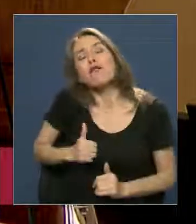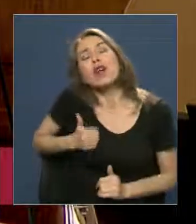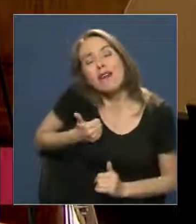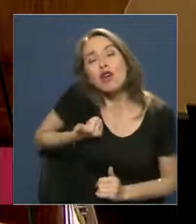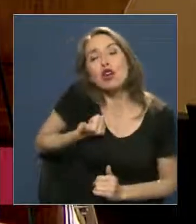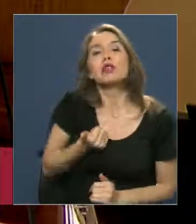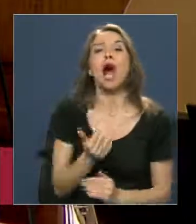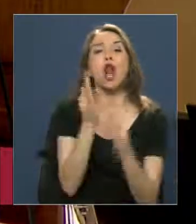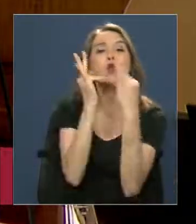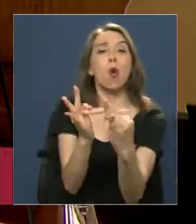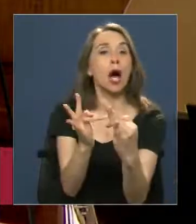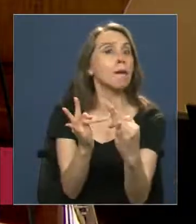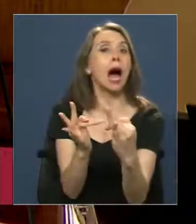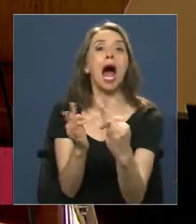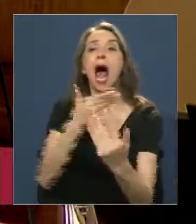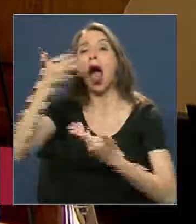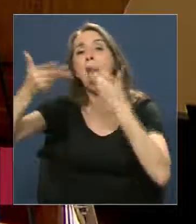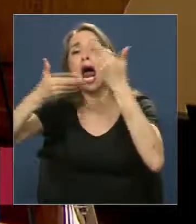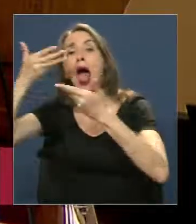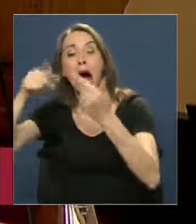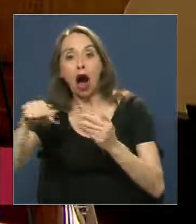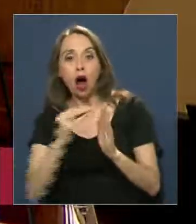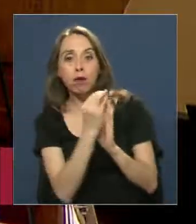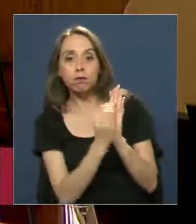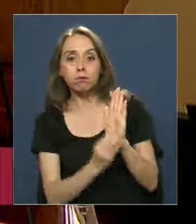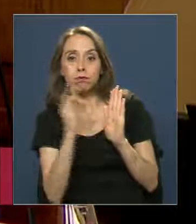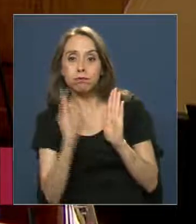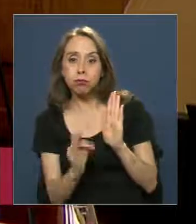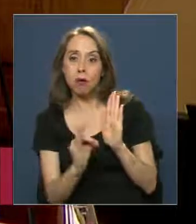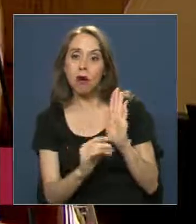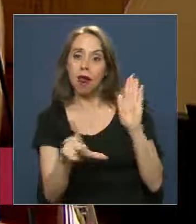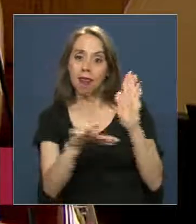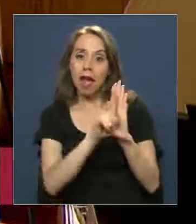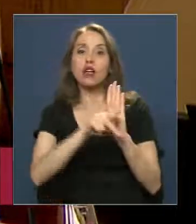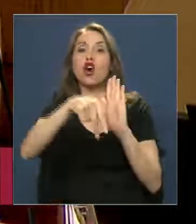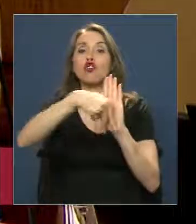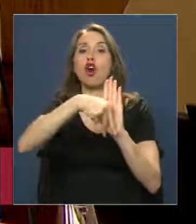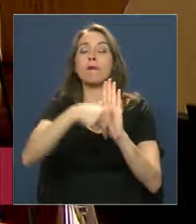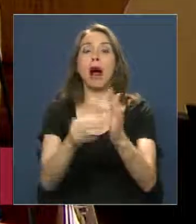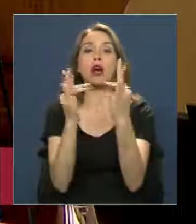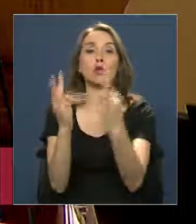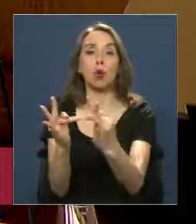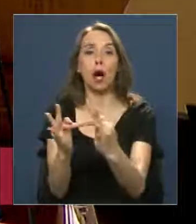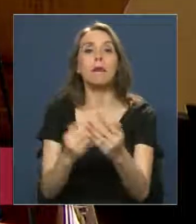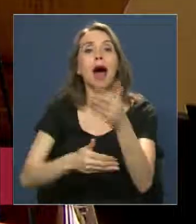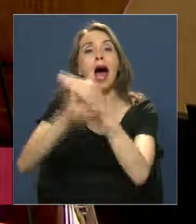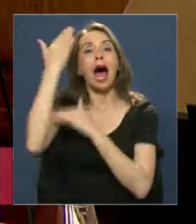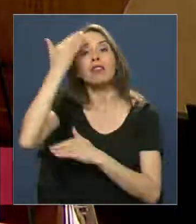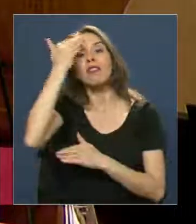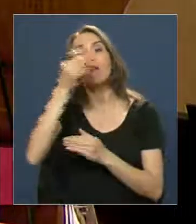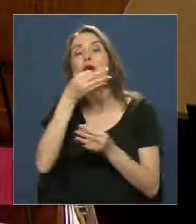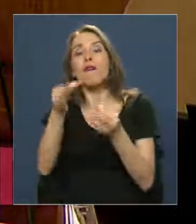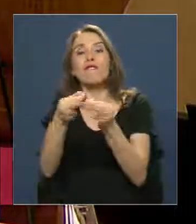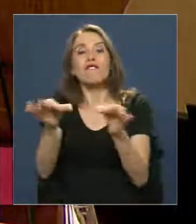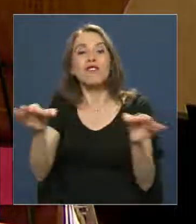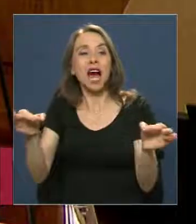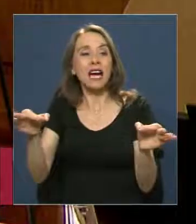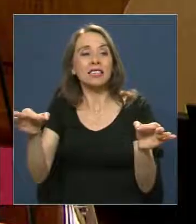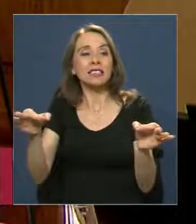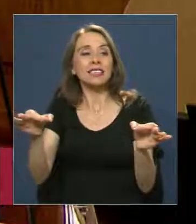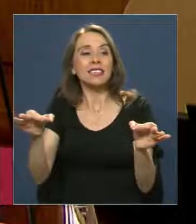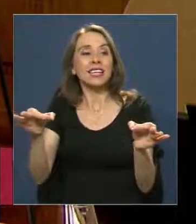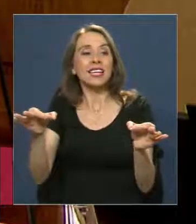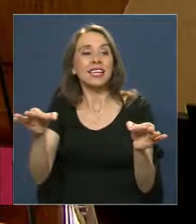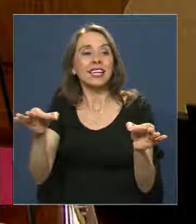transformarse en una norma legal. Hay un viejo dicho que probablemente no sea muy aplicable,